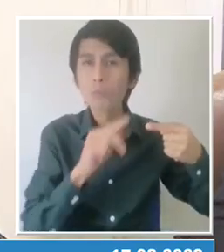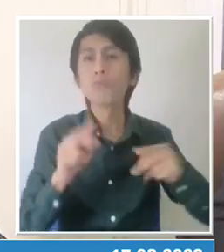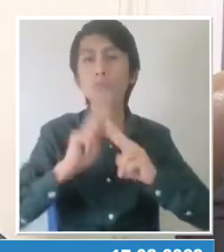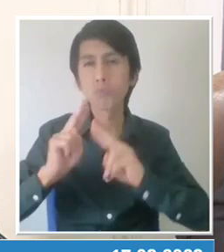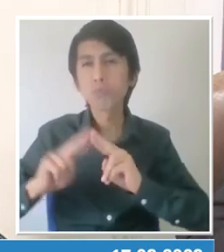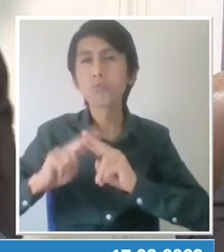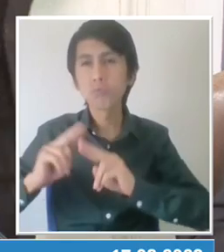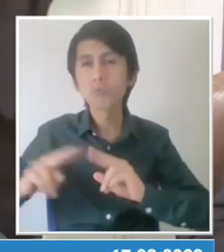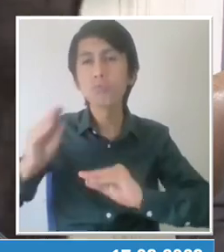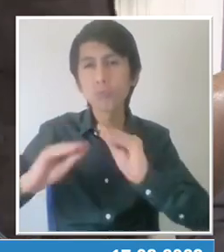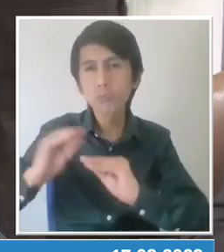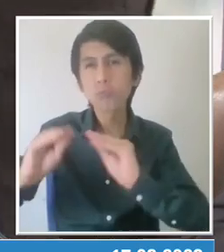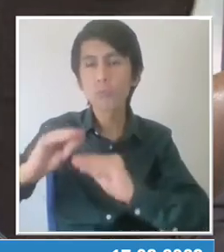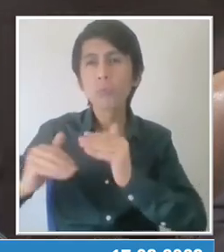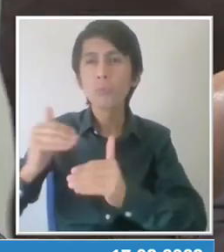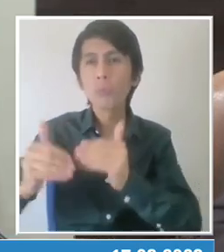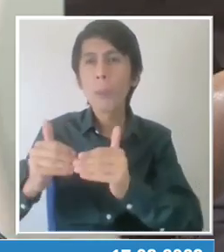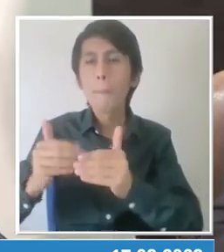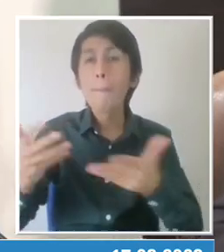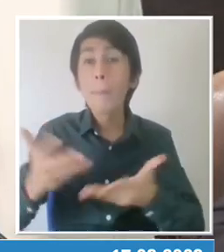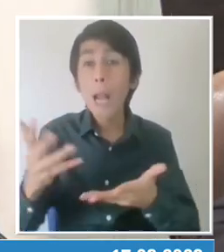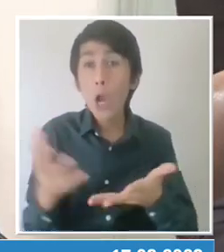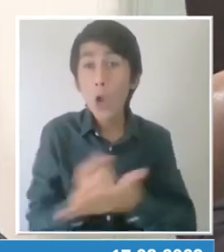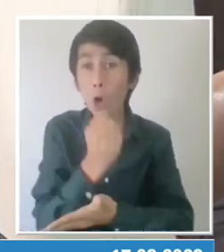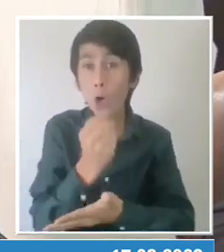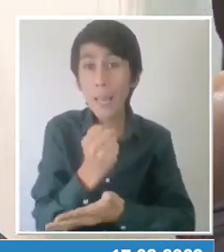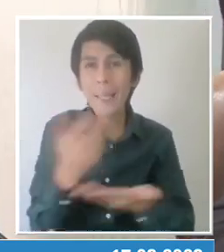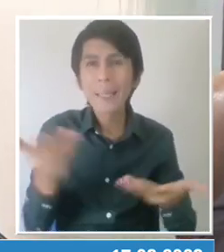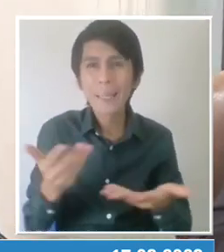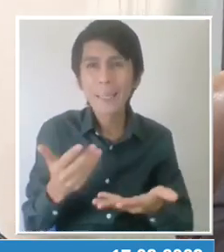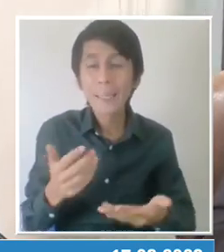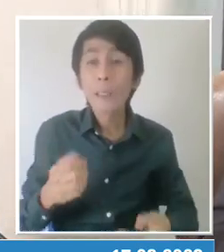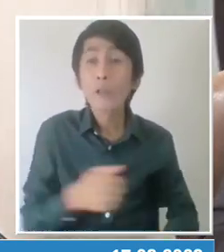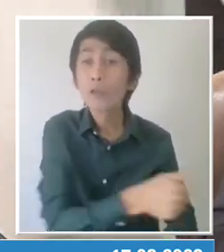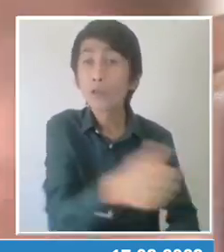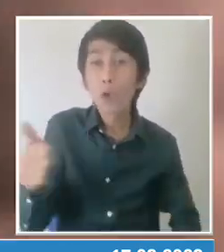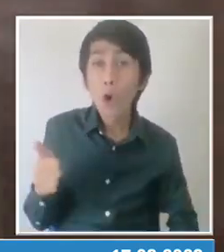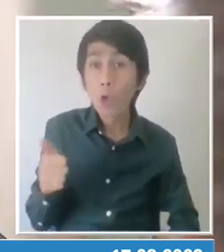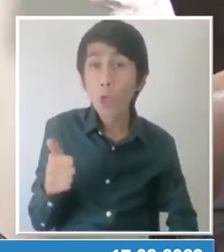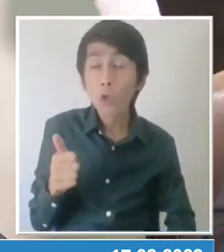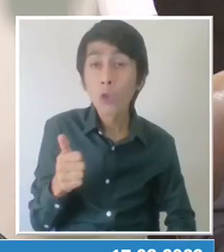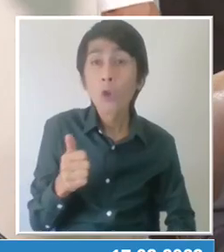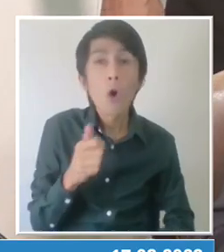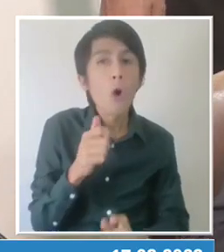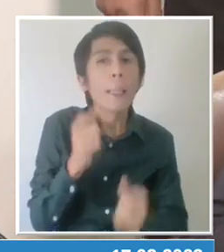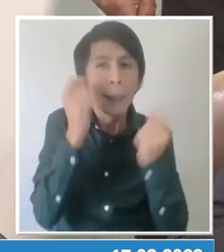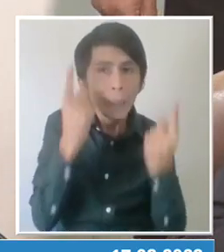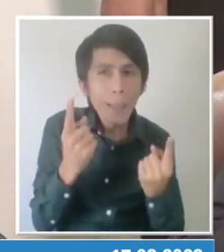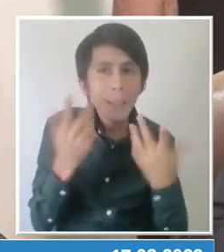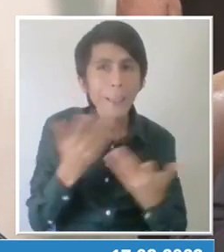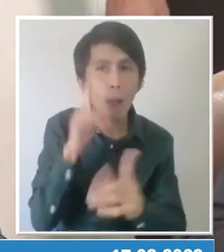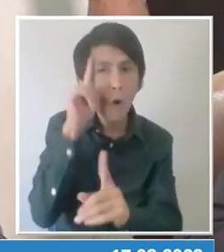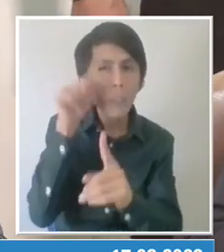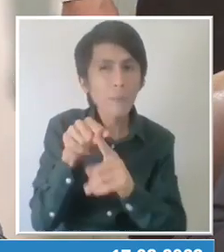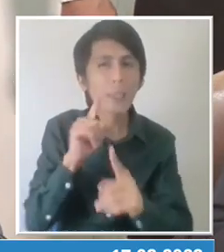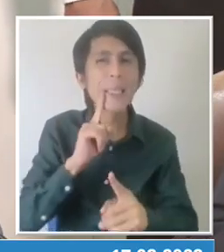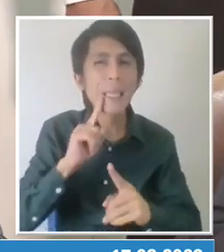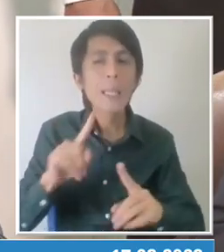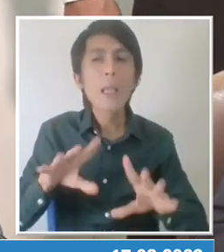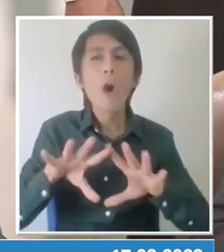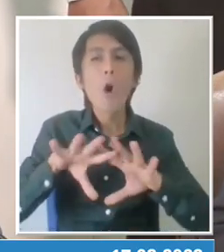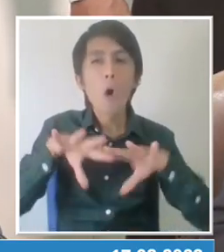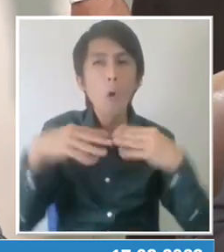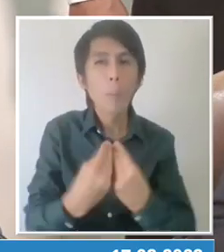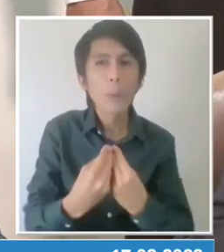en que la educación tiene por objeto el pleno, dice, es un término reforzativo, el